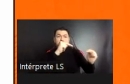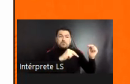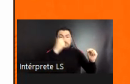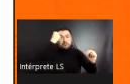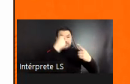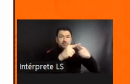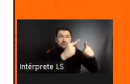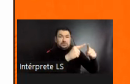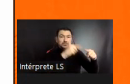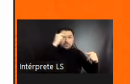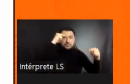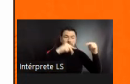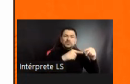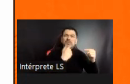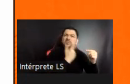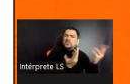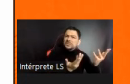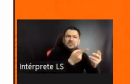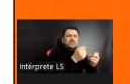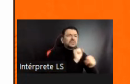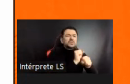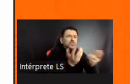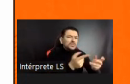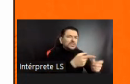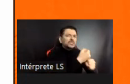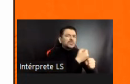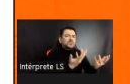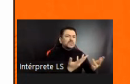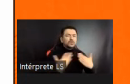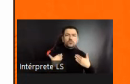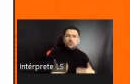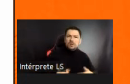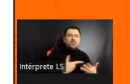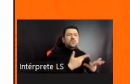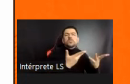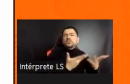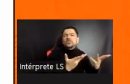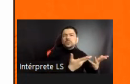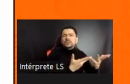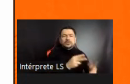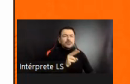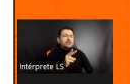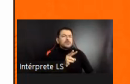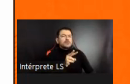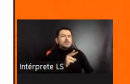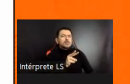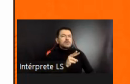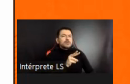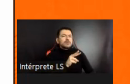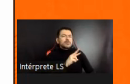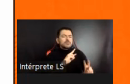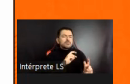aquella manera, comportamiento humano que nos muestra como los comportamientos de nuestro